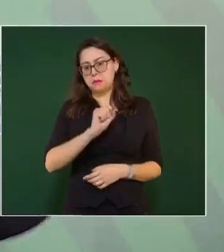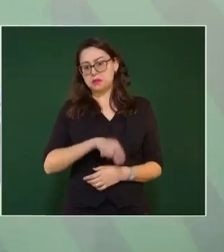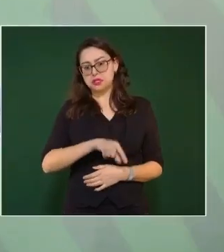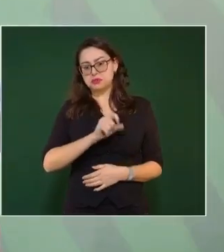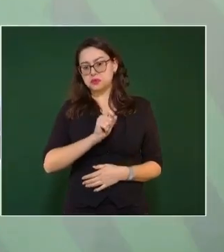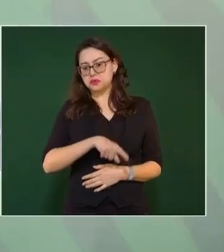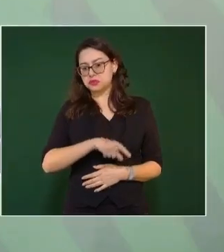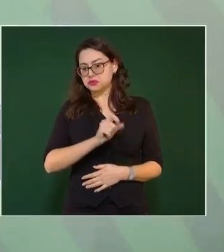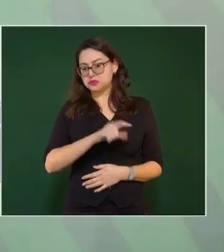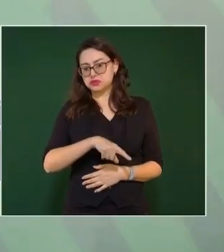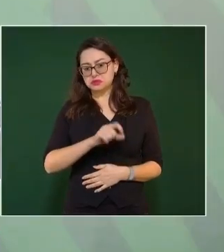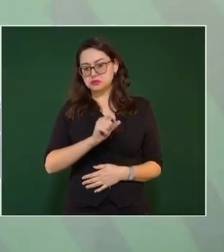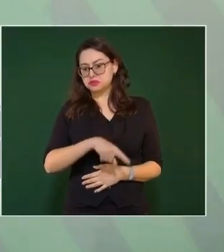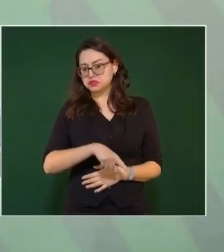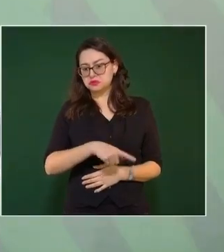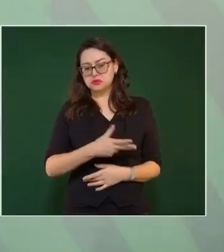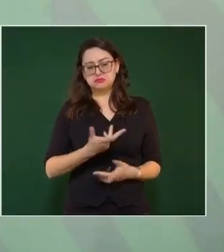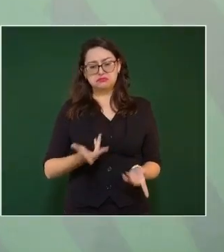ha crecido